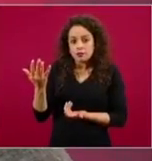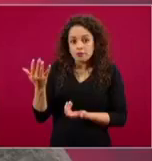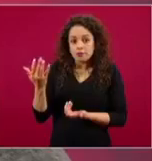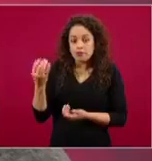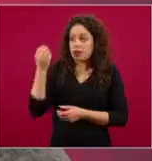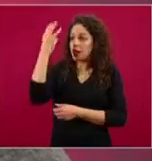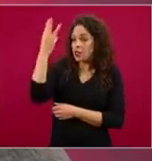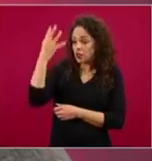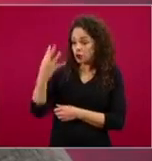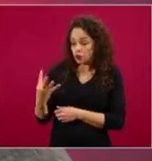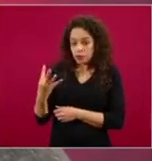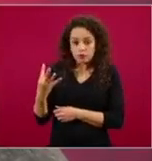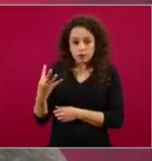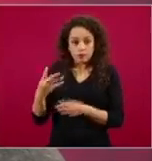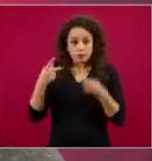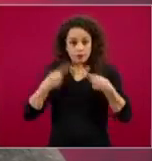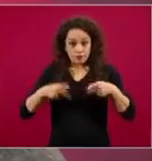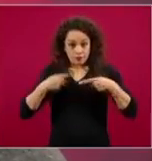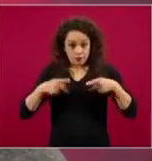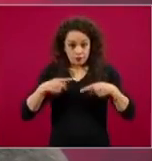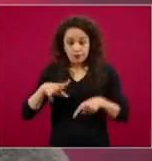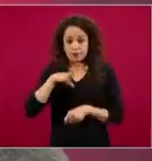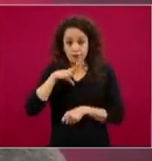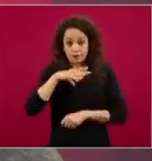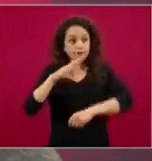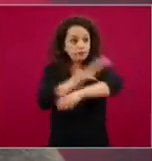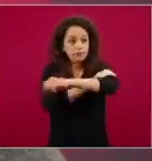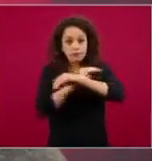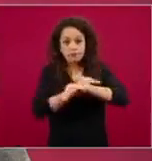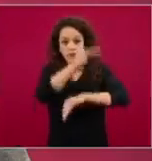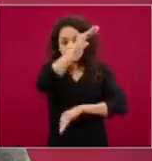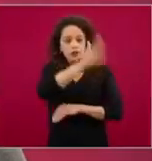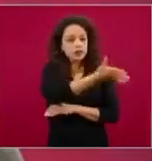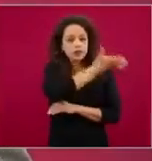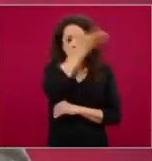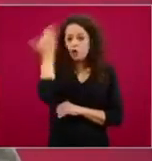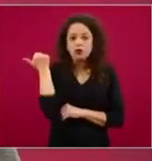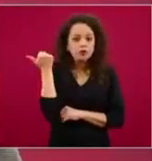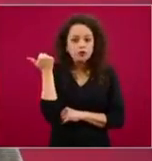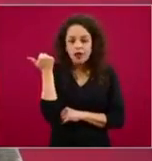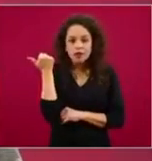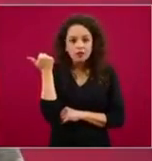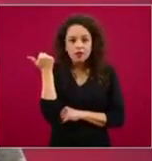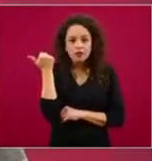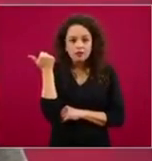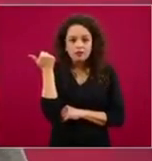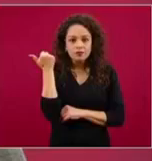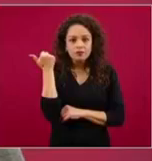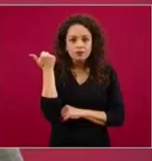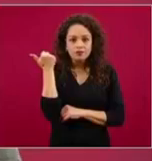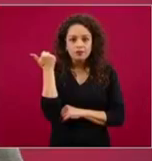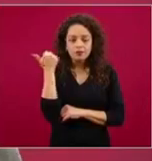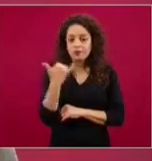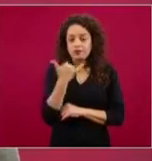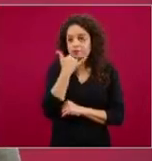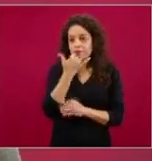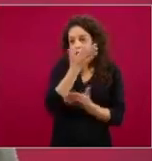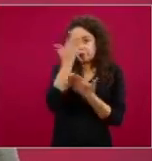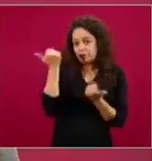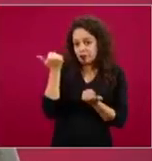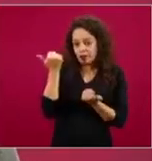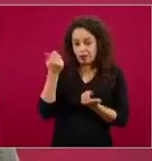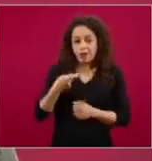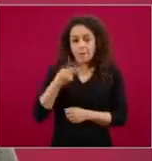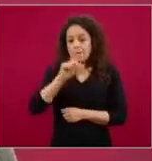las personas que tienen la presión arterial alta no lo saben. Y cuando ocurre una complicación, una enfermedad aguda,